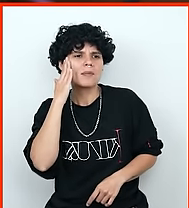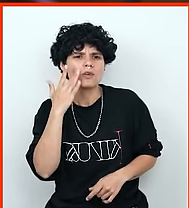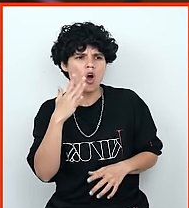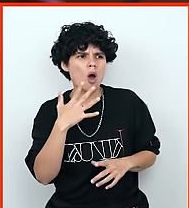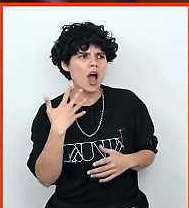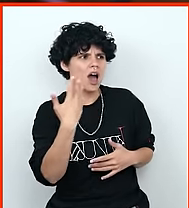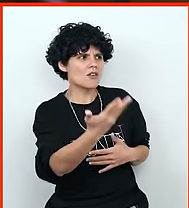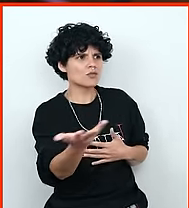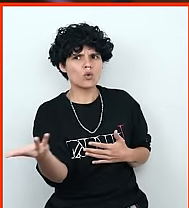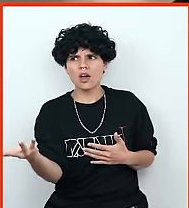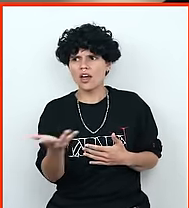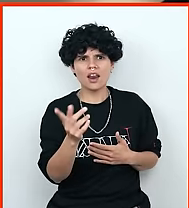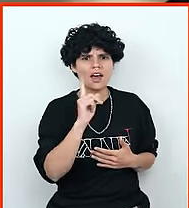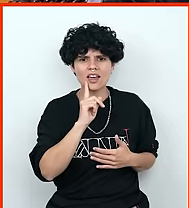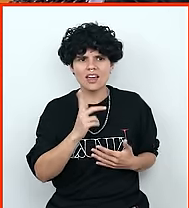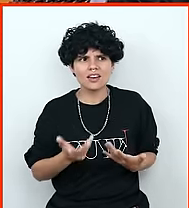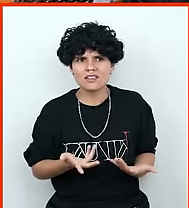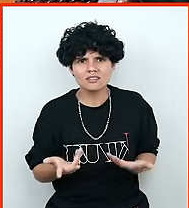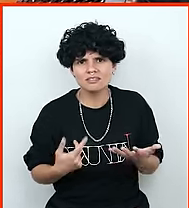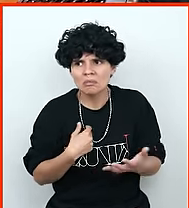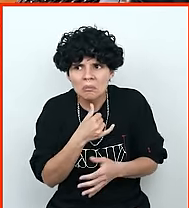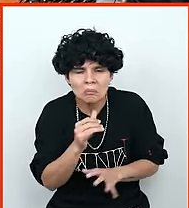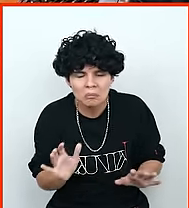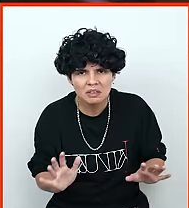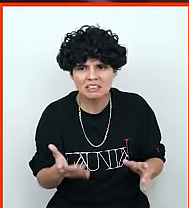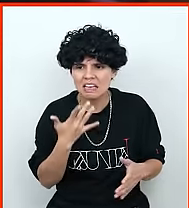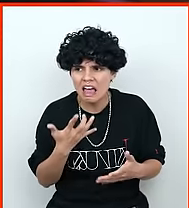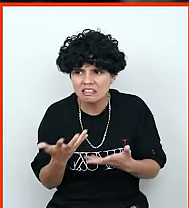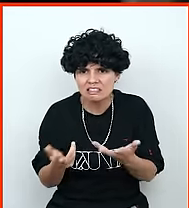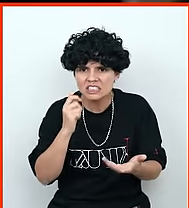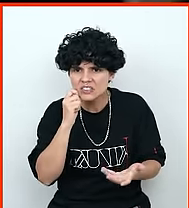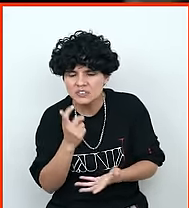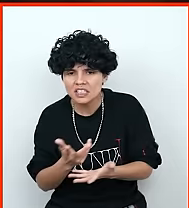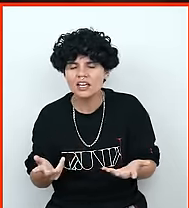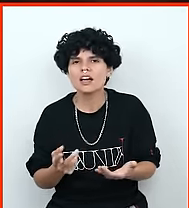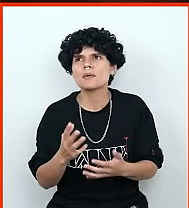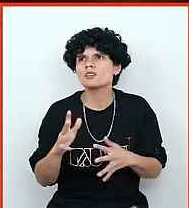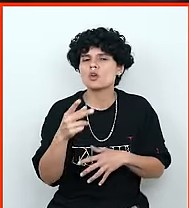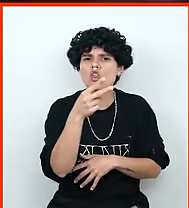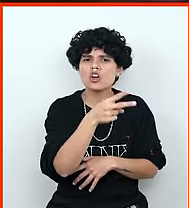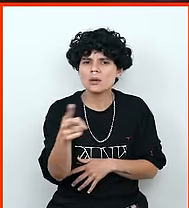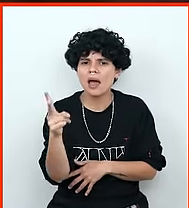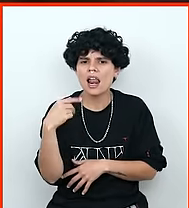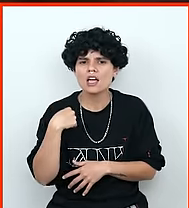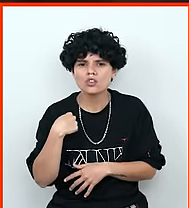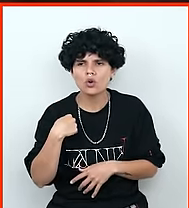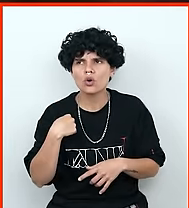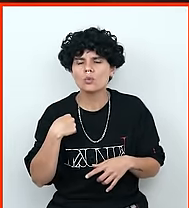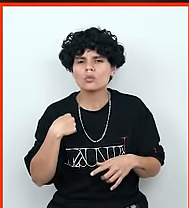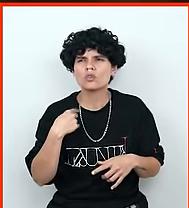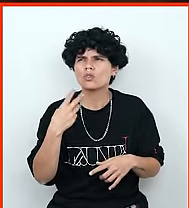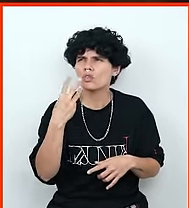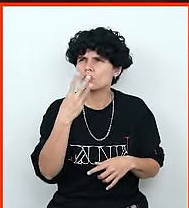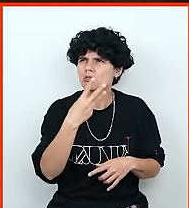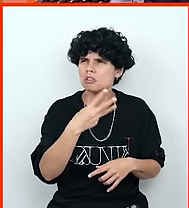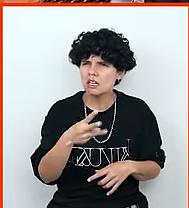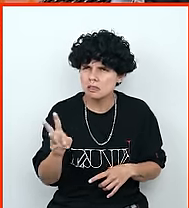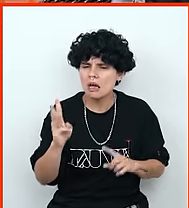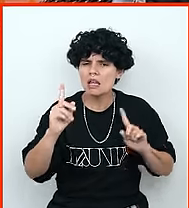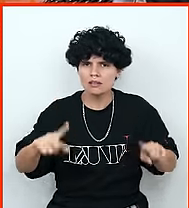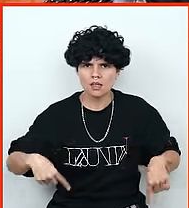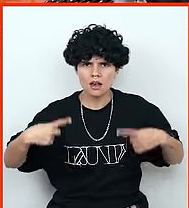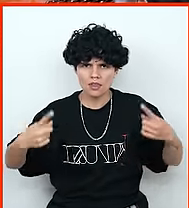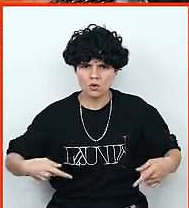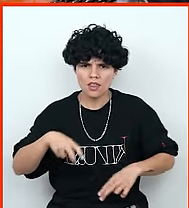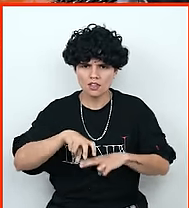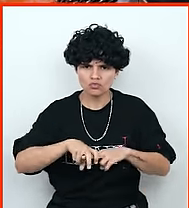como cuál era el mundo que me rodeaba. Ah, perfecto. ¿Y sí, para caminar te costó? Claro, pues, me hubo costó. Un golpe. tuvo como dos semanas que tuve que andar en, o tres